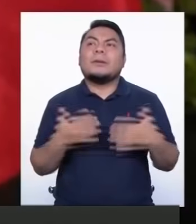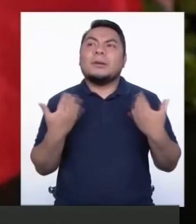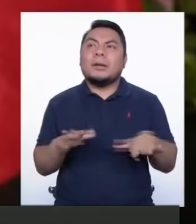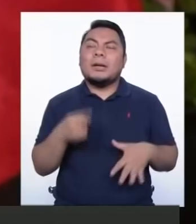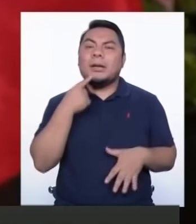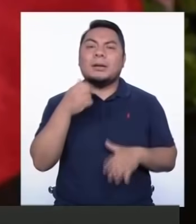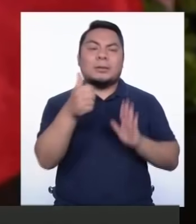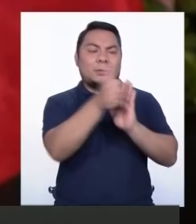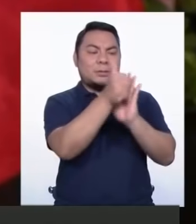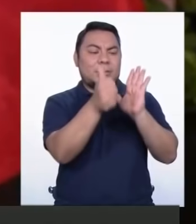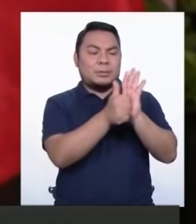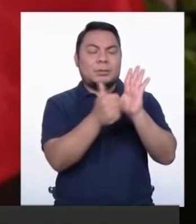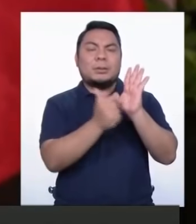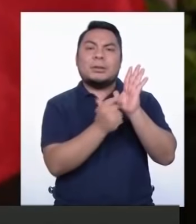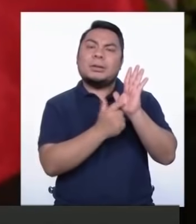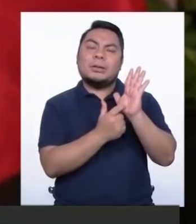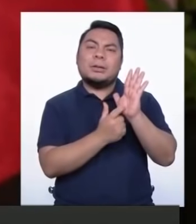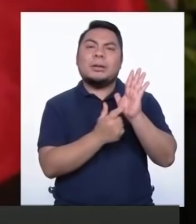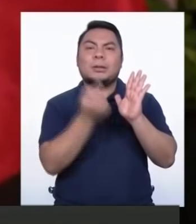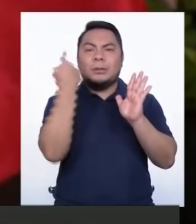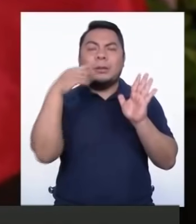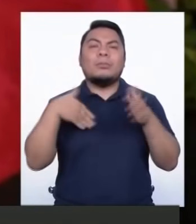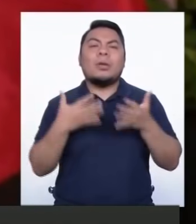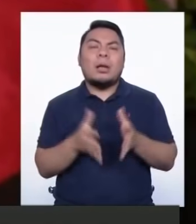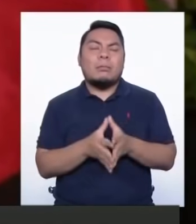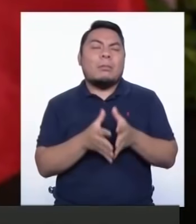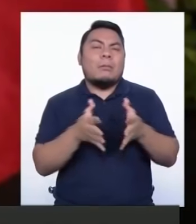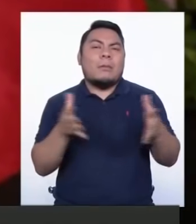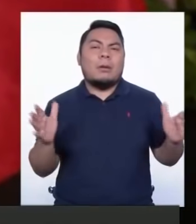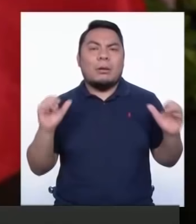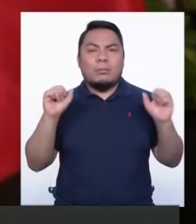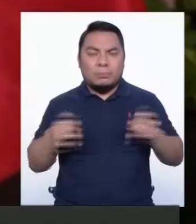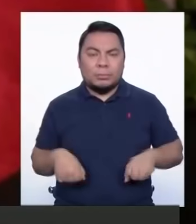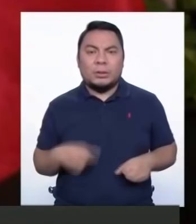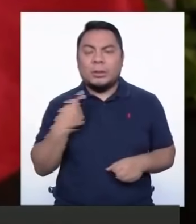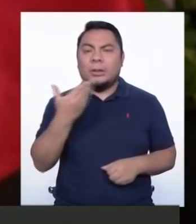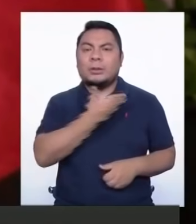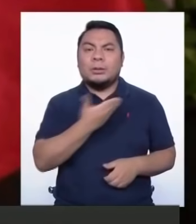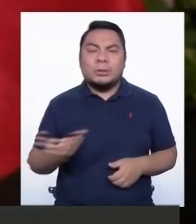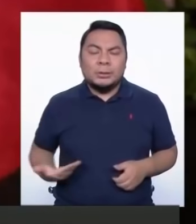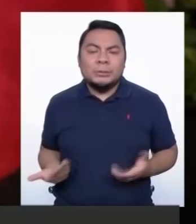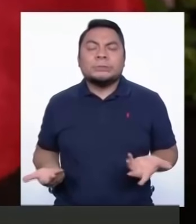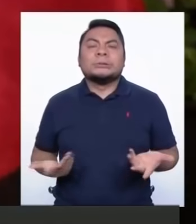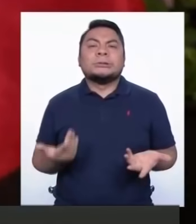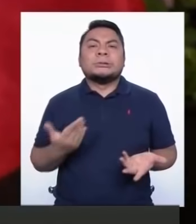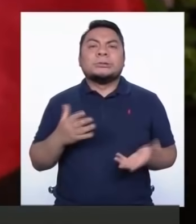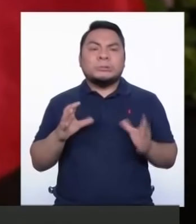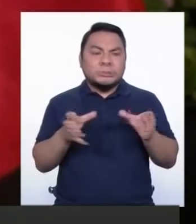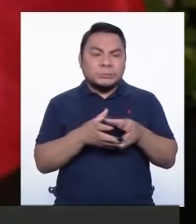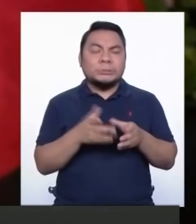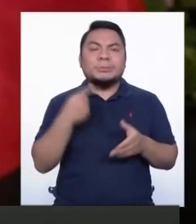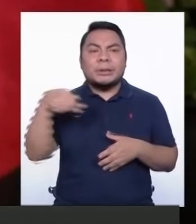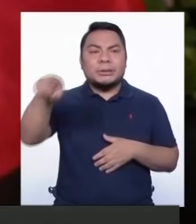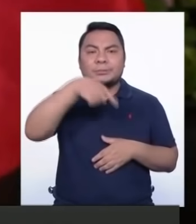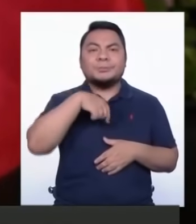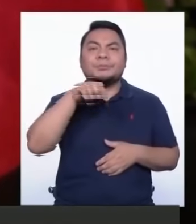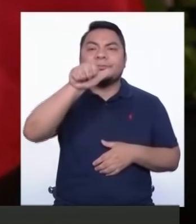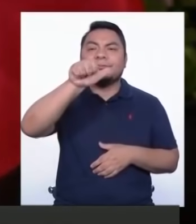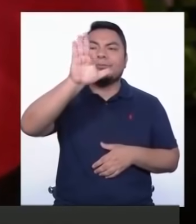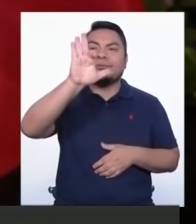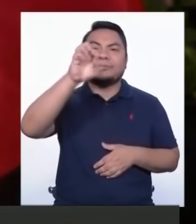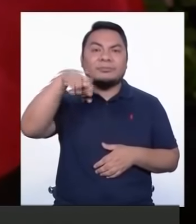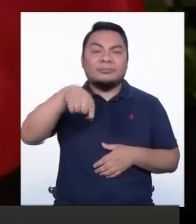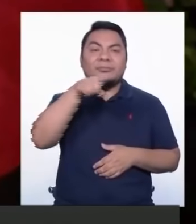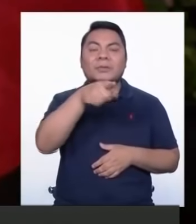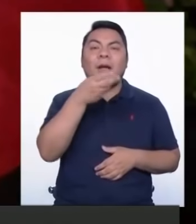considerando un artículo para ampliar la posibilidad de retiro de los depósitos de las AFPs, los fondos